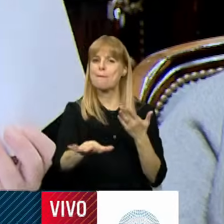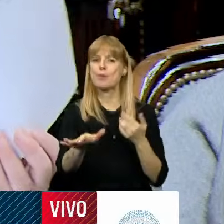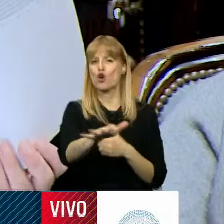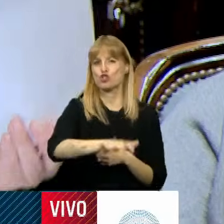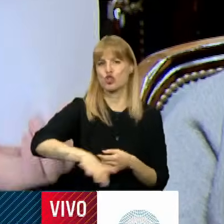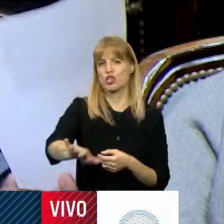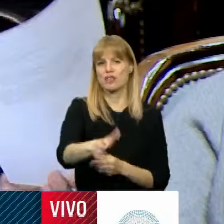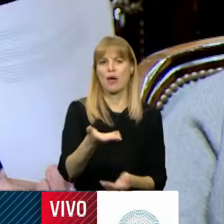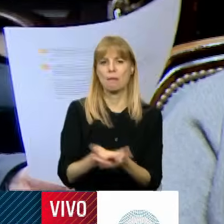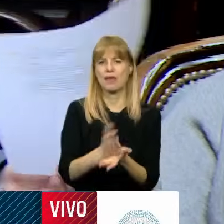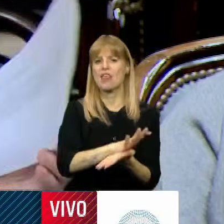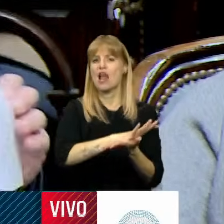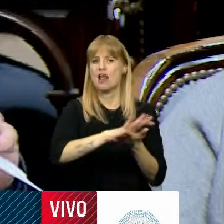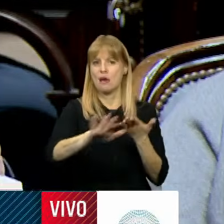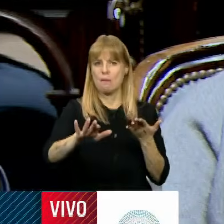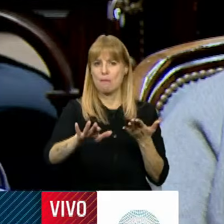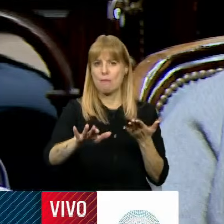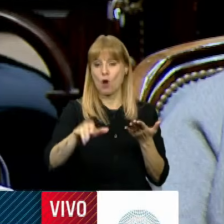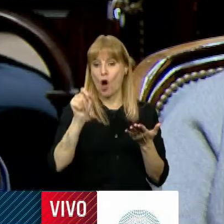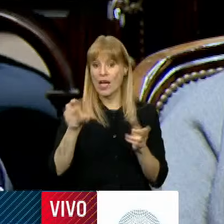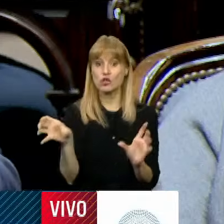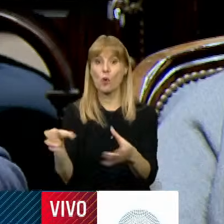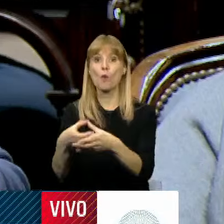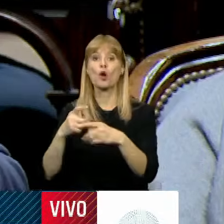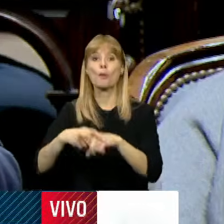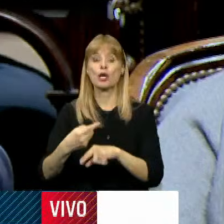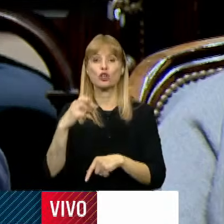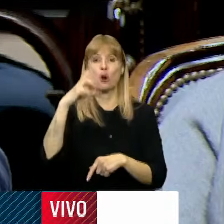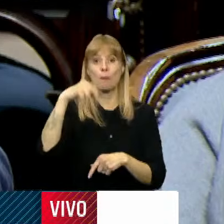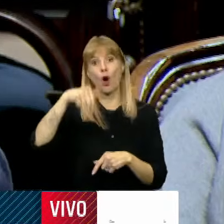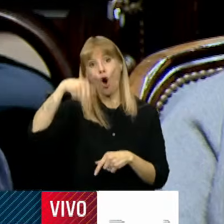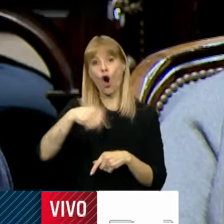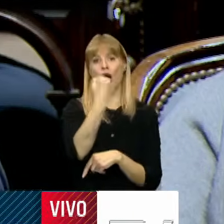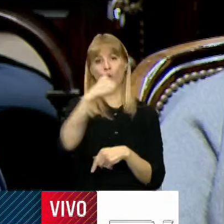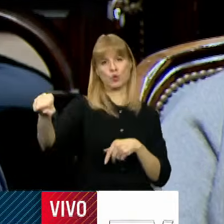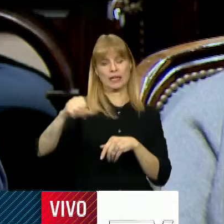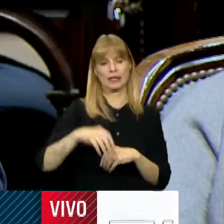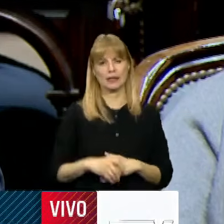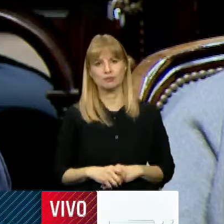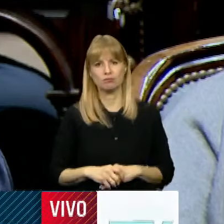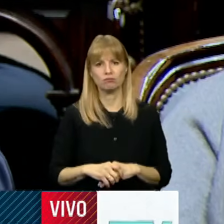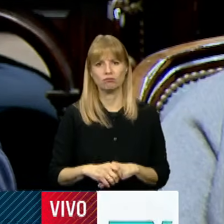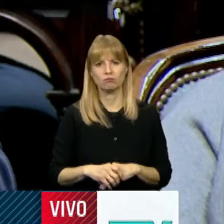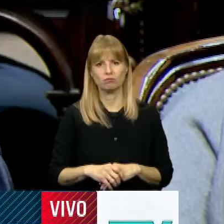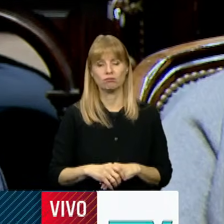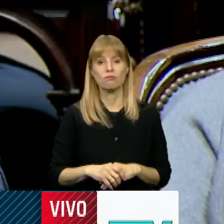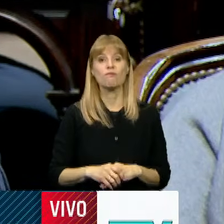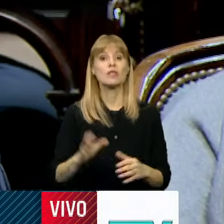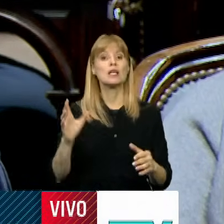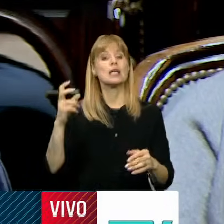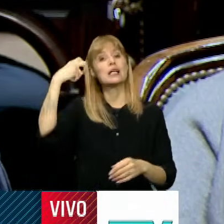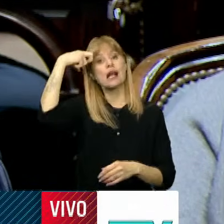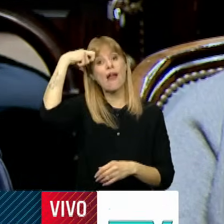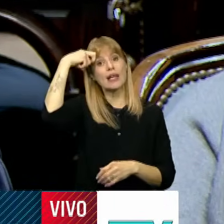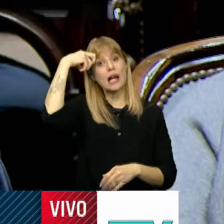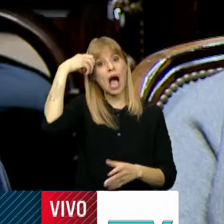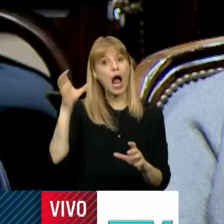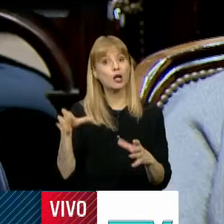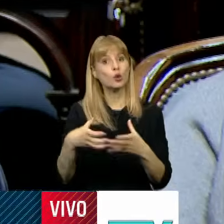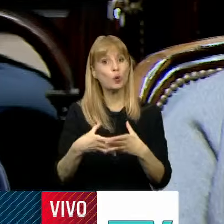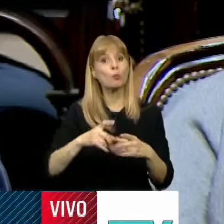Esto dijo el bloque del PRO. Hoy no está sentado acá. Hoy no están acá. La Unión Cívica Radical, ese